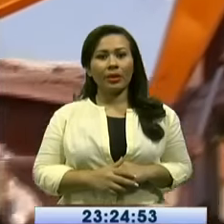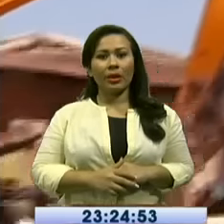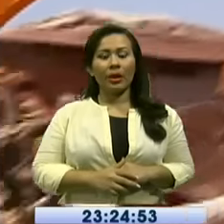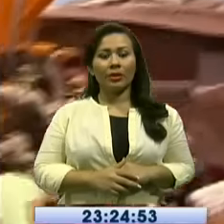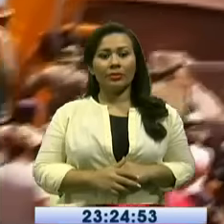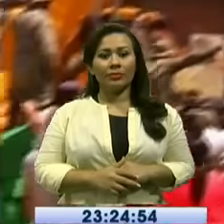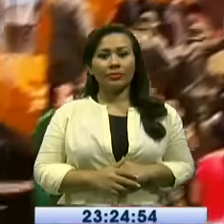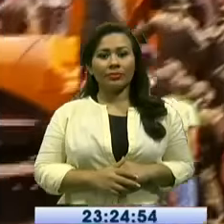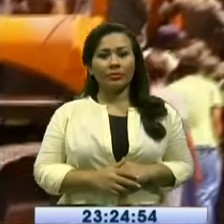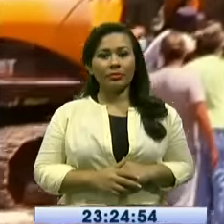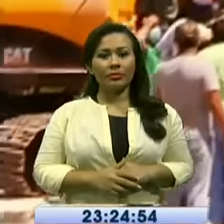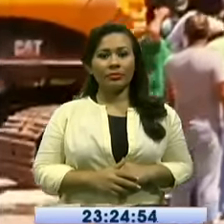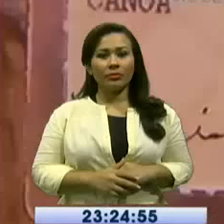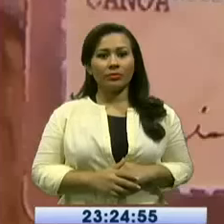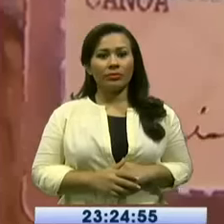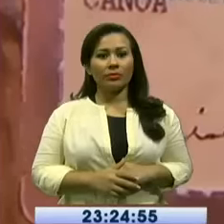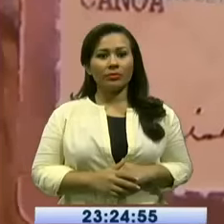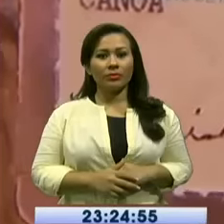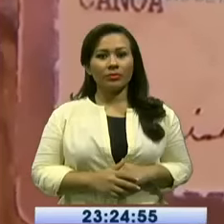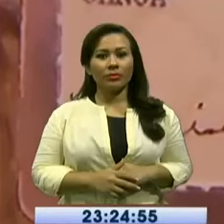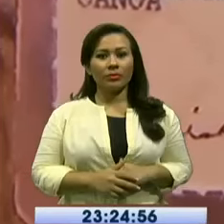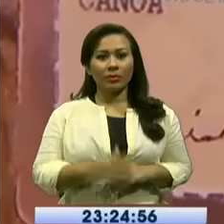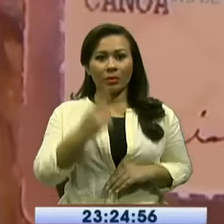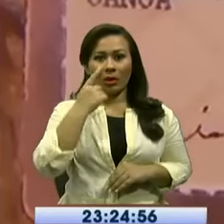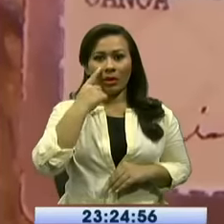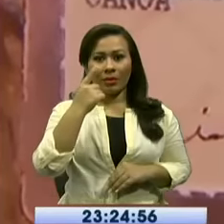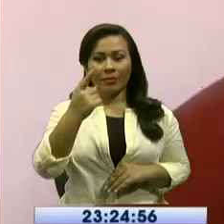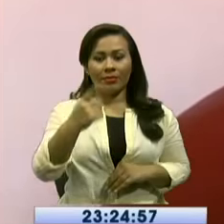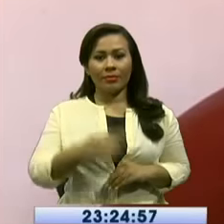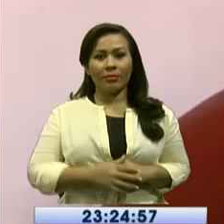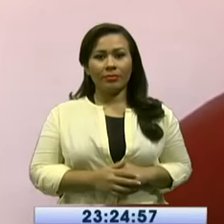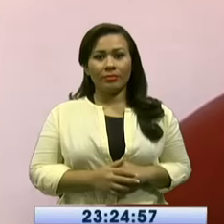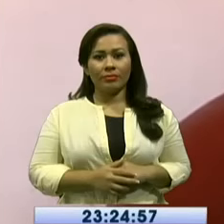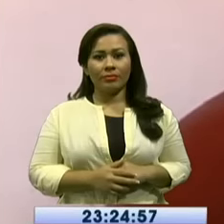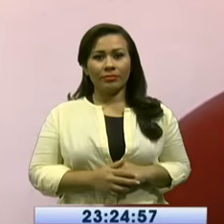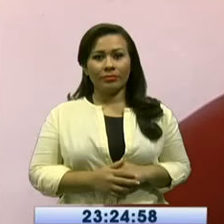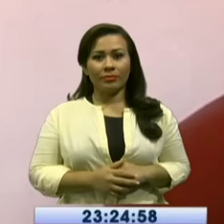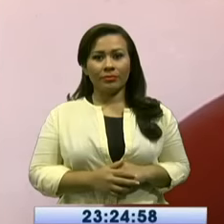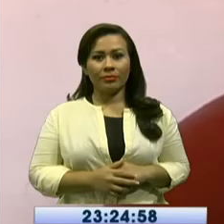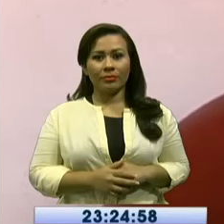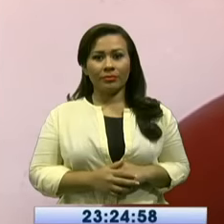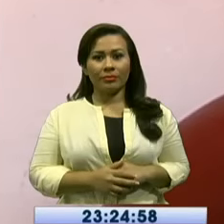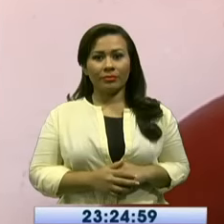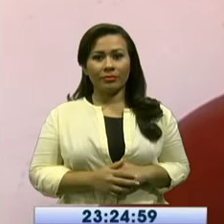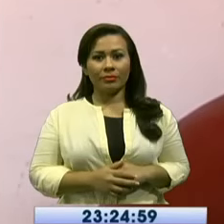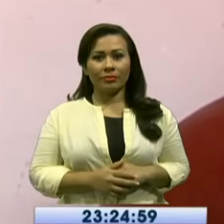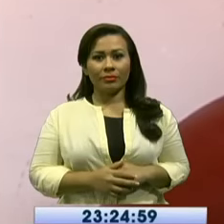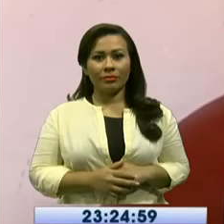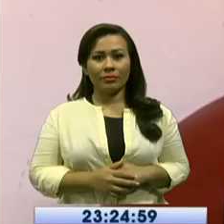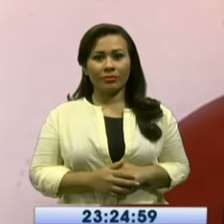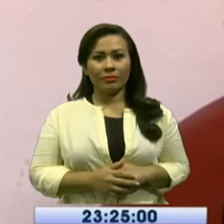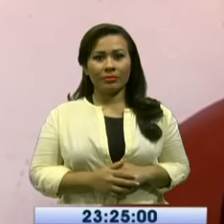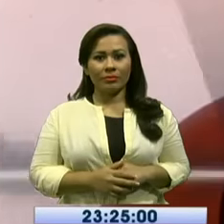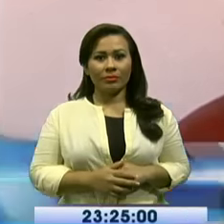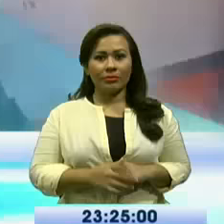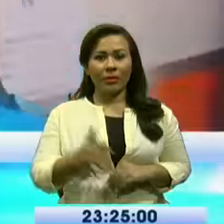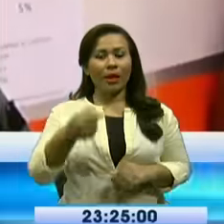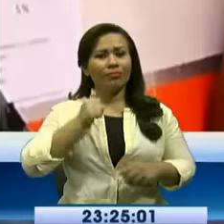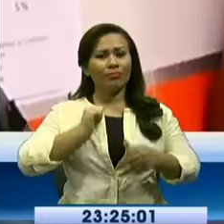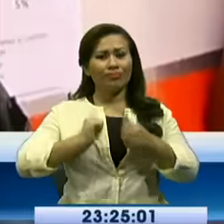5 años, la mía. Los otros 7 y la otra 9 años. ¿Qué hago?